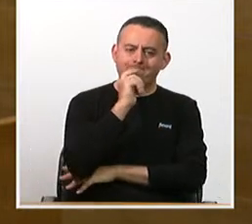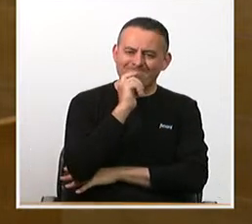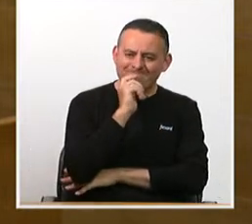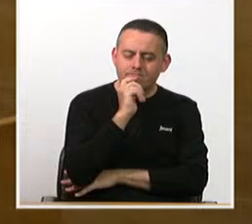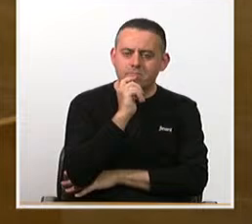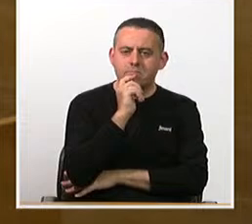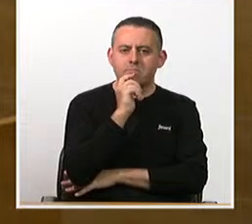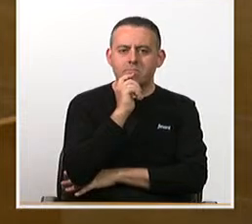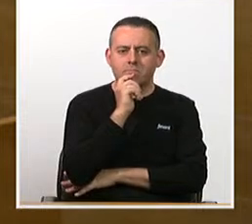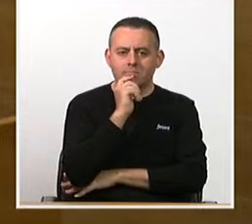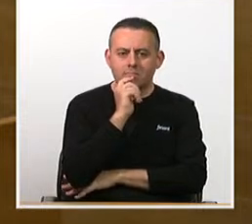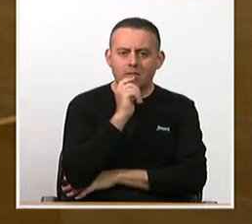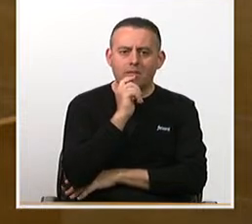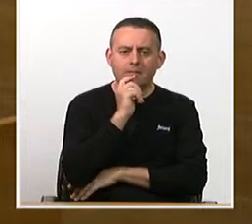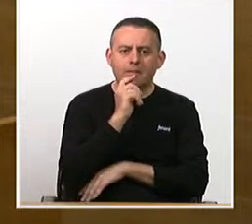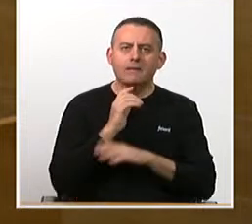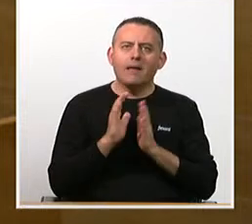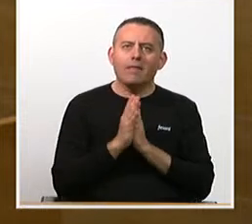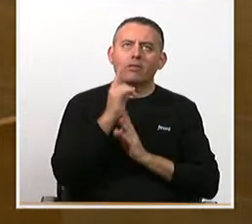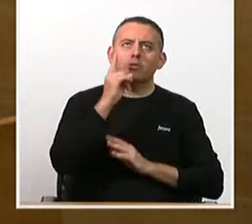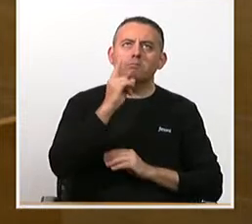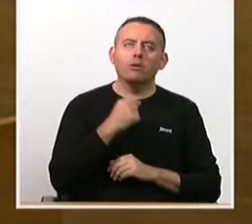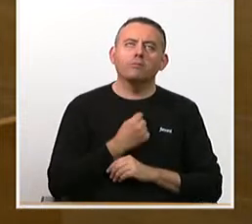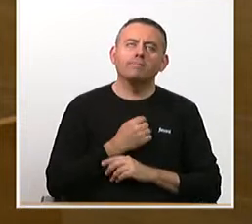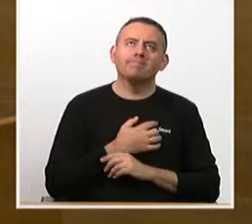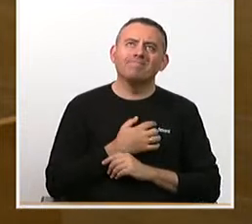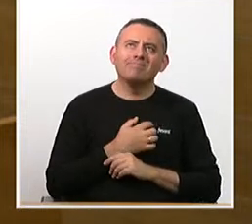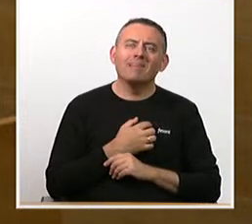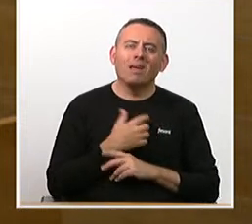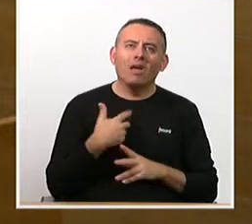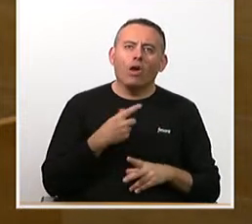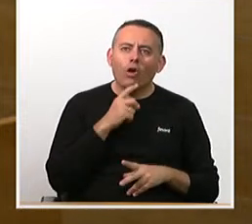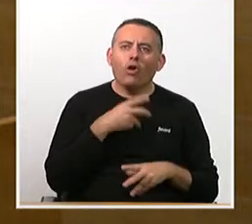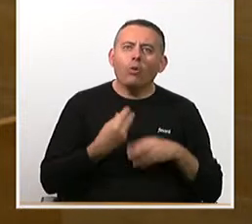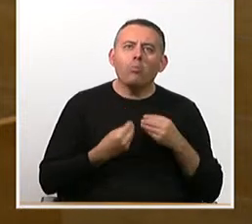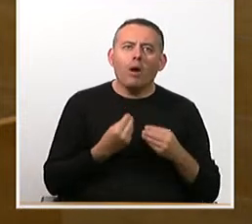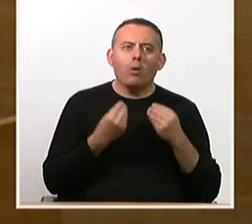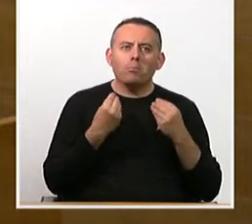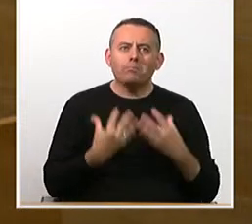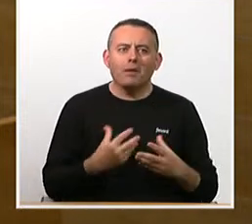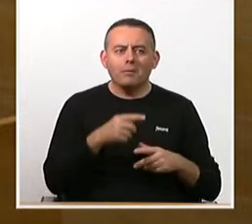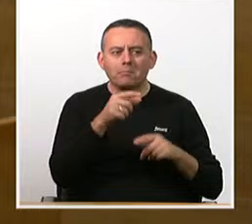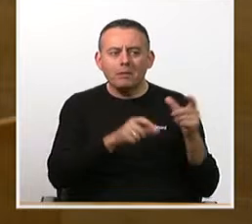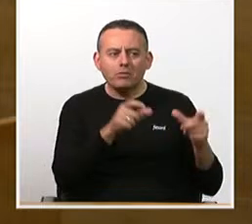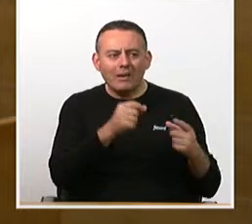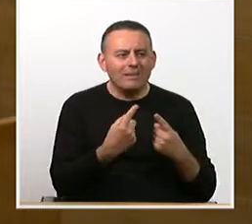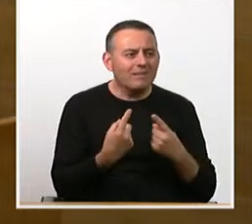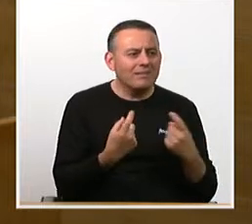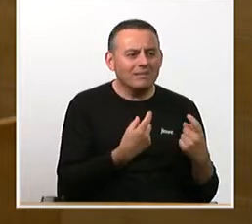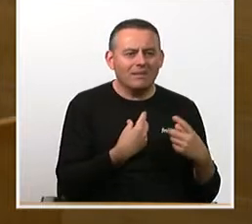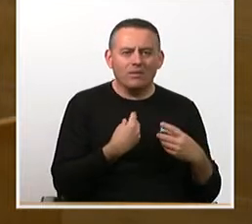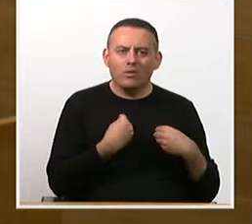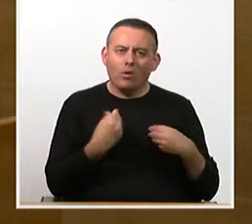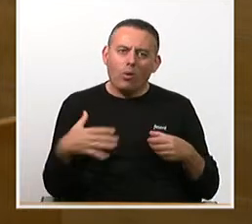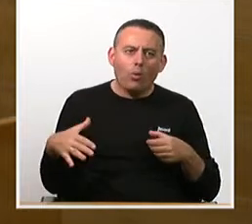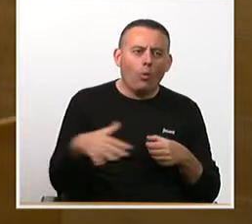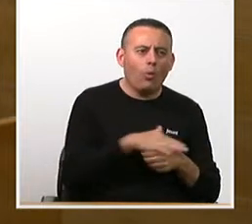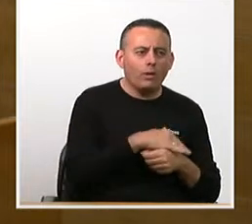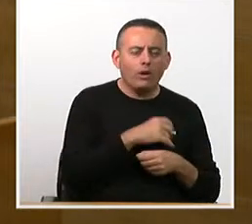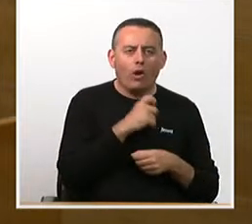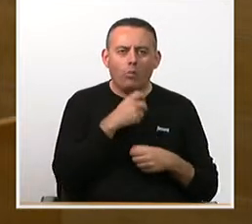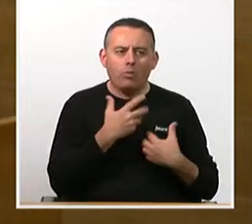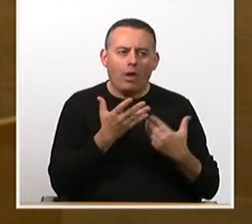mío Cómo puedo estar a la altura de esto no Cómo puedo estar a la altura de lo que necesita nuestra gente no Cómo podemos reaccionar de la mejor manera